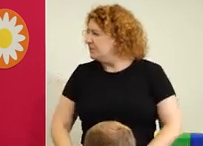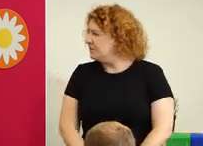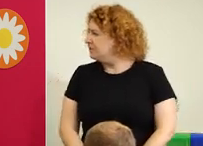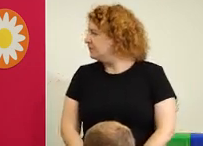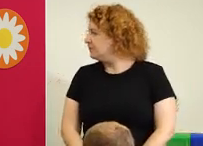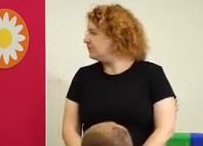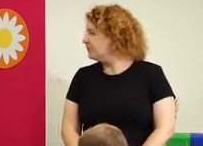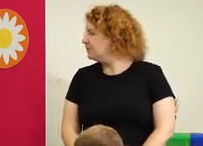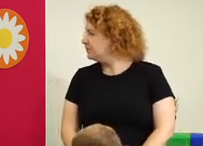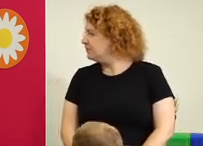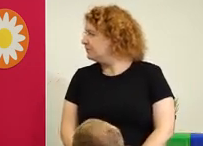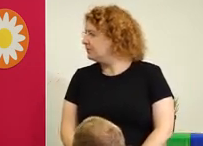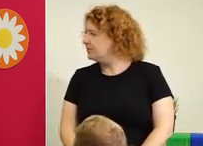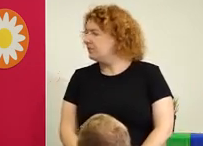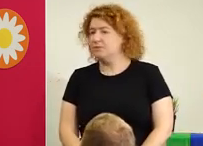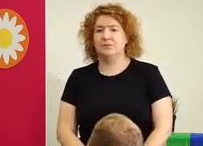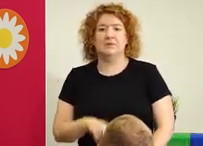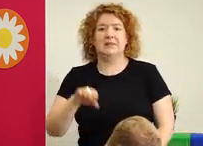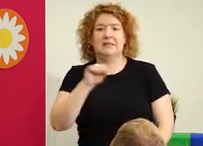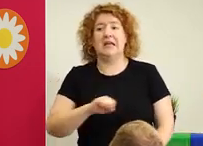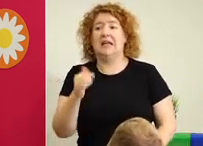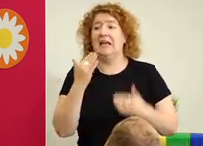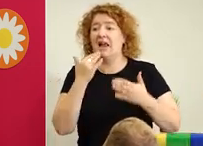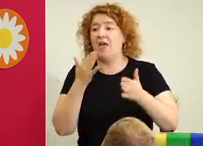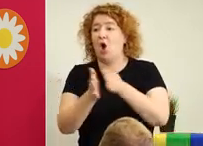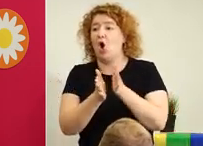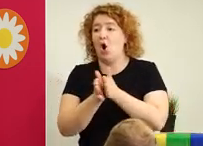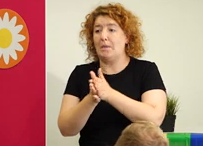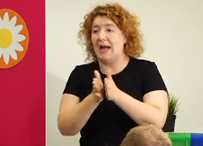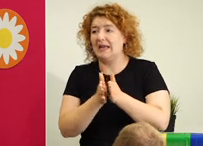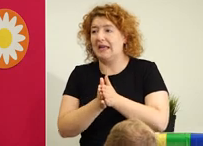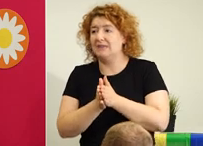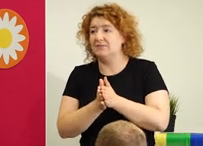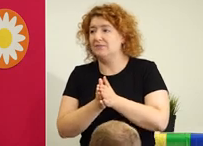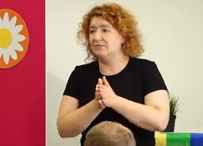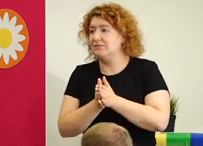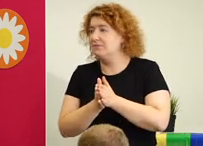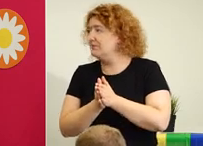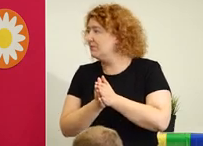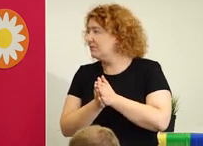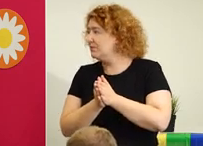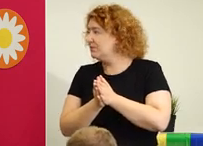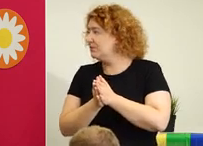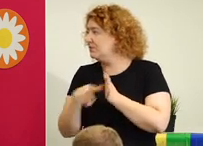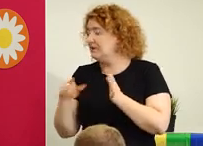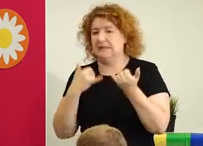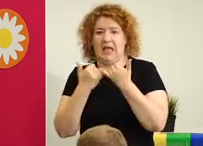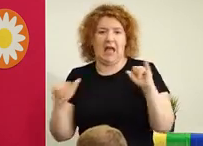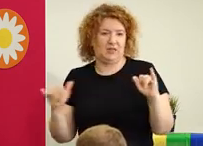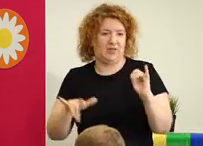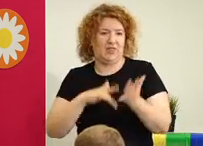este año, bueno, quiero darle las gracias a todas las compañeras y compañeros que han hecho posible este acto